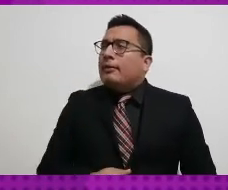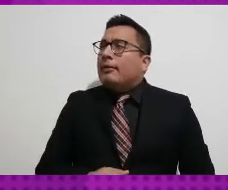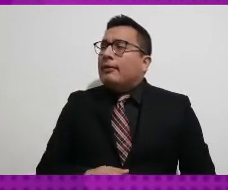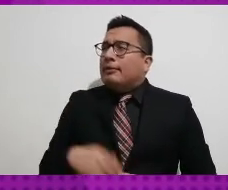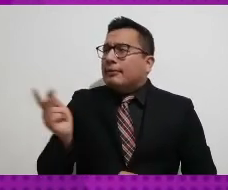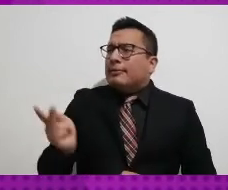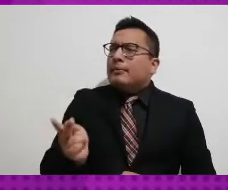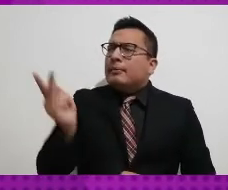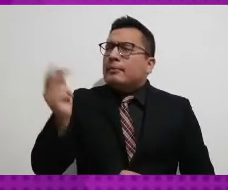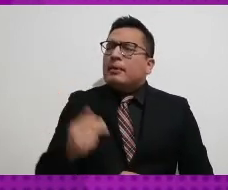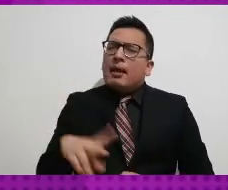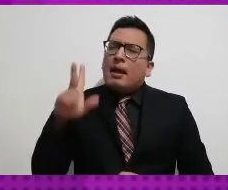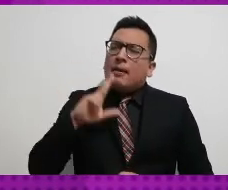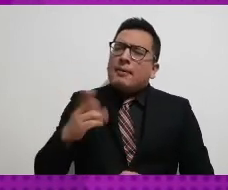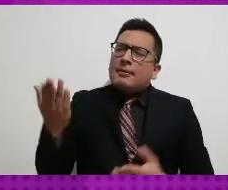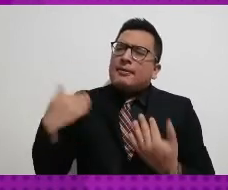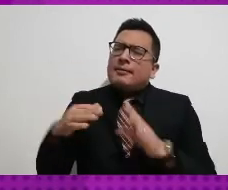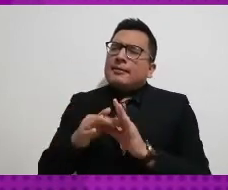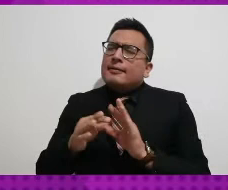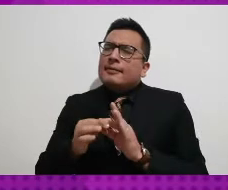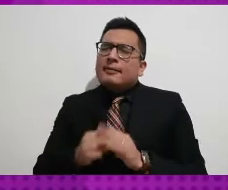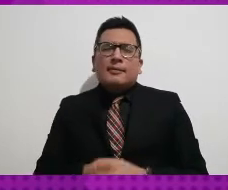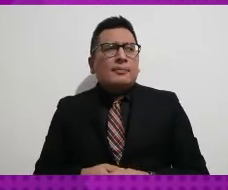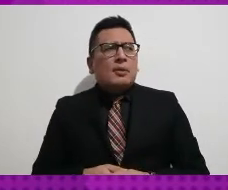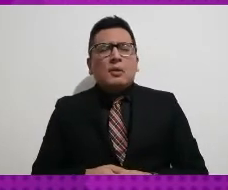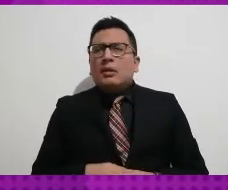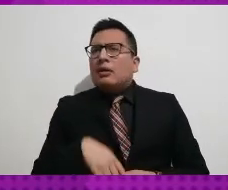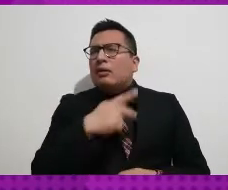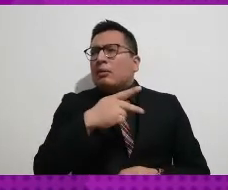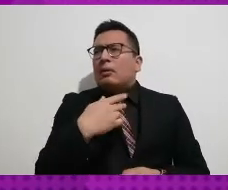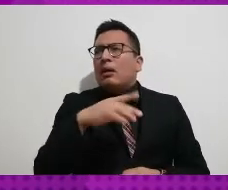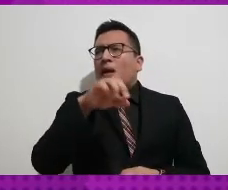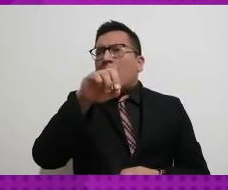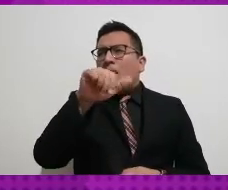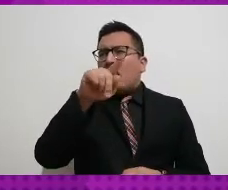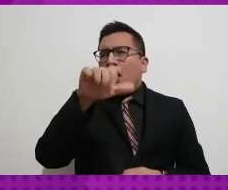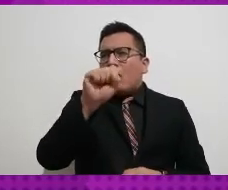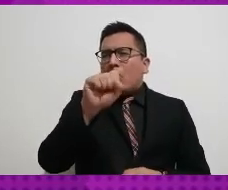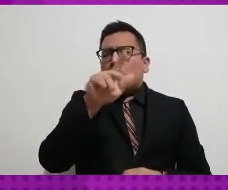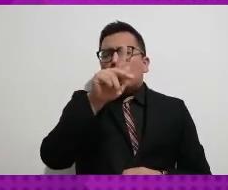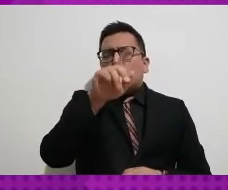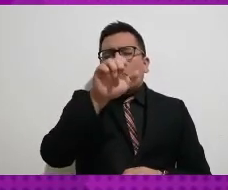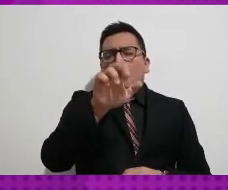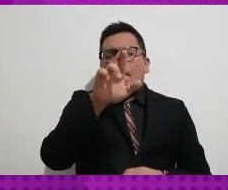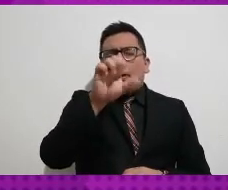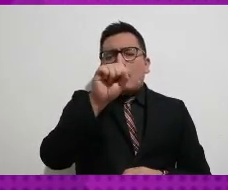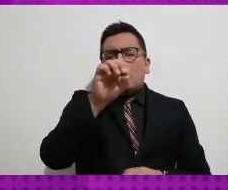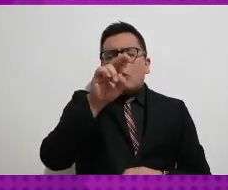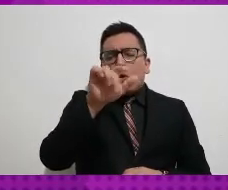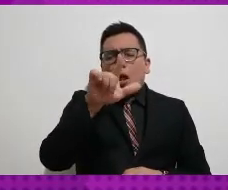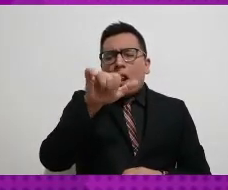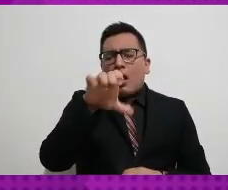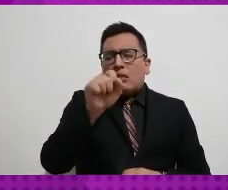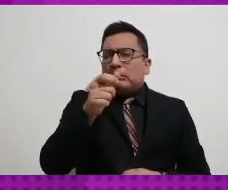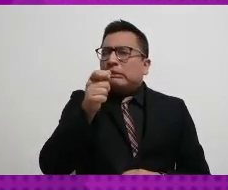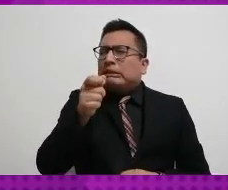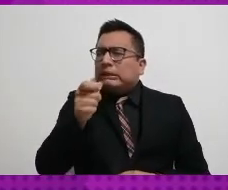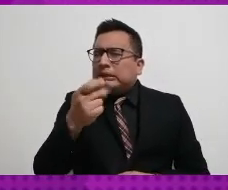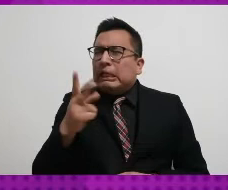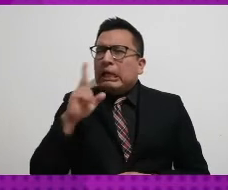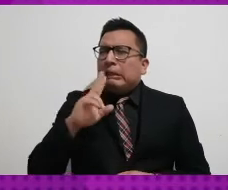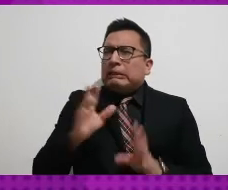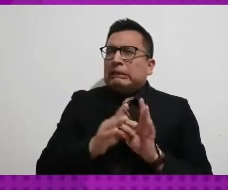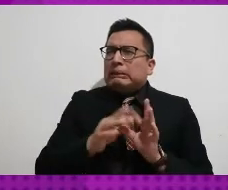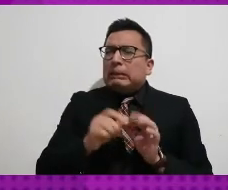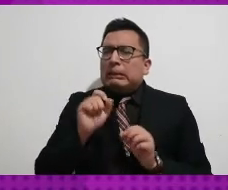podrás platicar de manera general qué son los datos personales, cuáles son los datos sensibles, para pasar a dar una